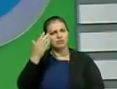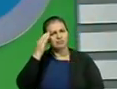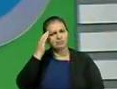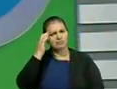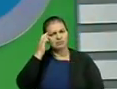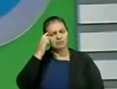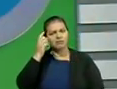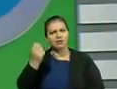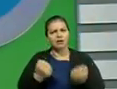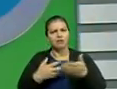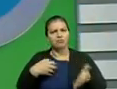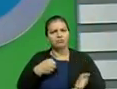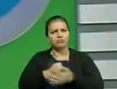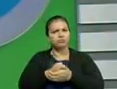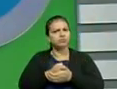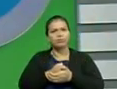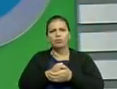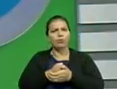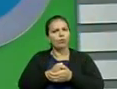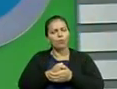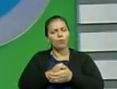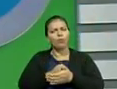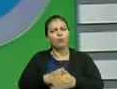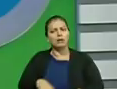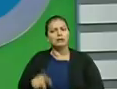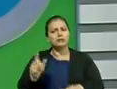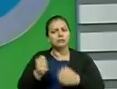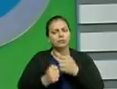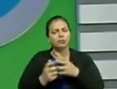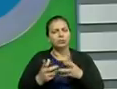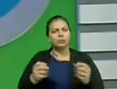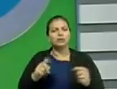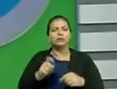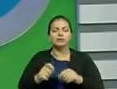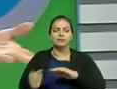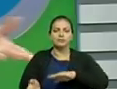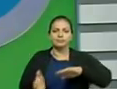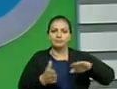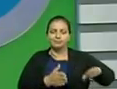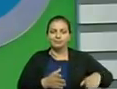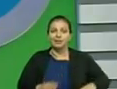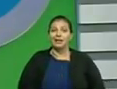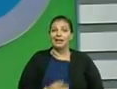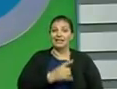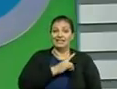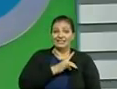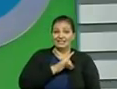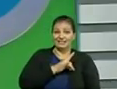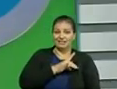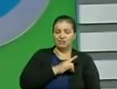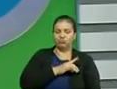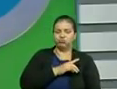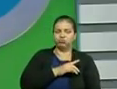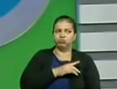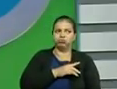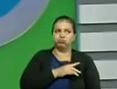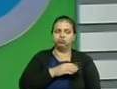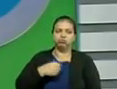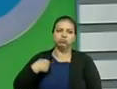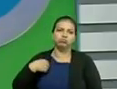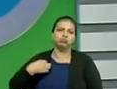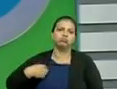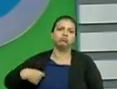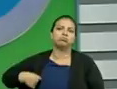Ahora tenemos más información, vamos a otro ámbito porque hubo caos en Chile, como es noticia general. 3 muertos durante